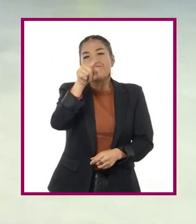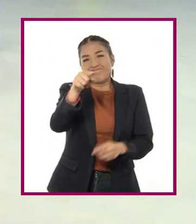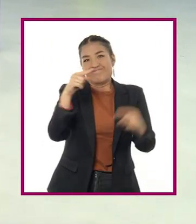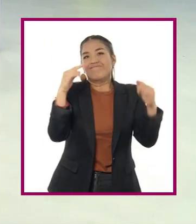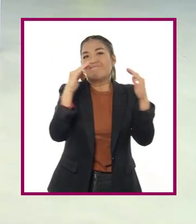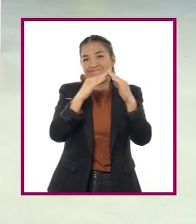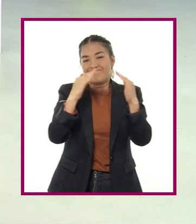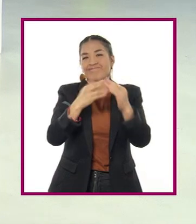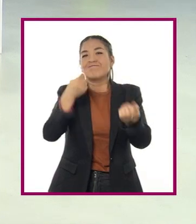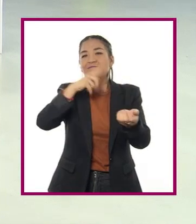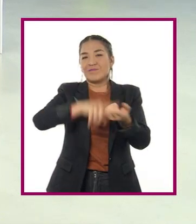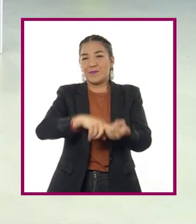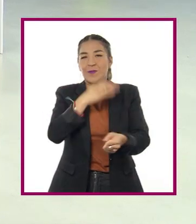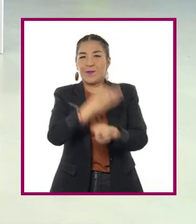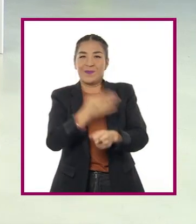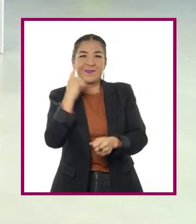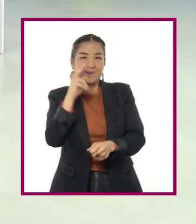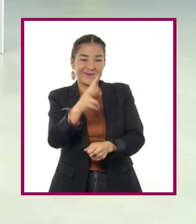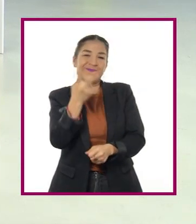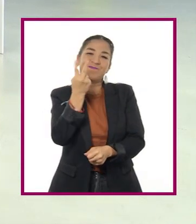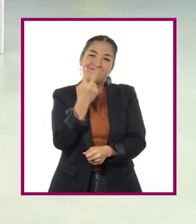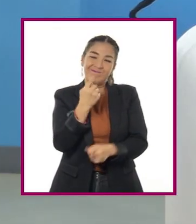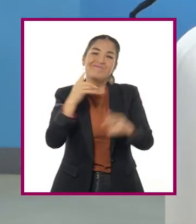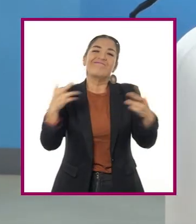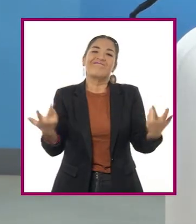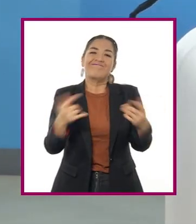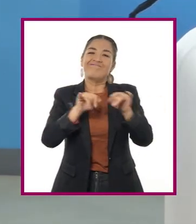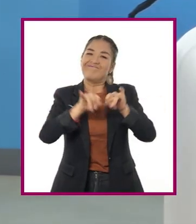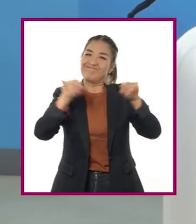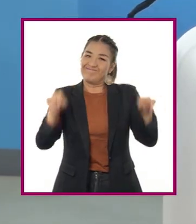casas a través de esta modalidad a distancia.